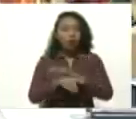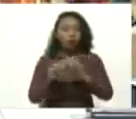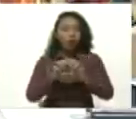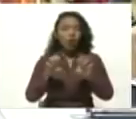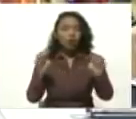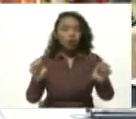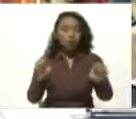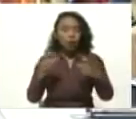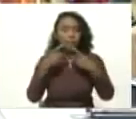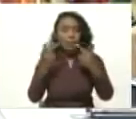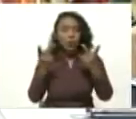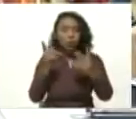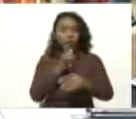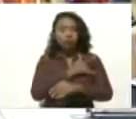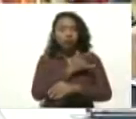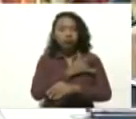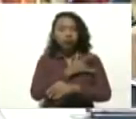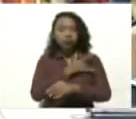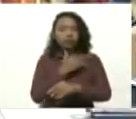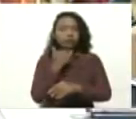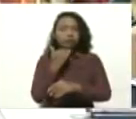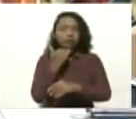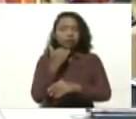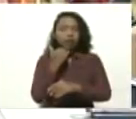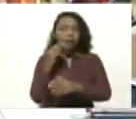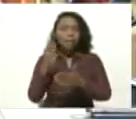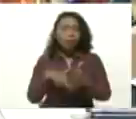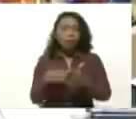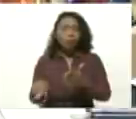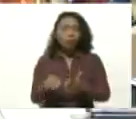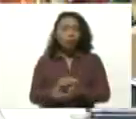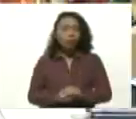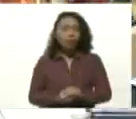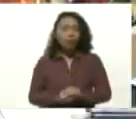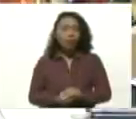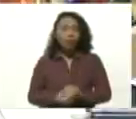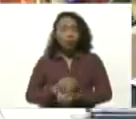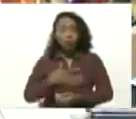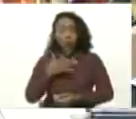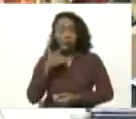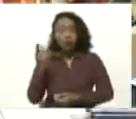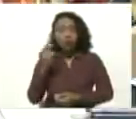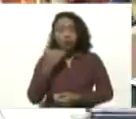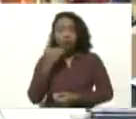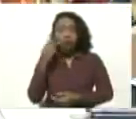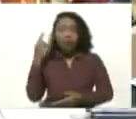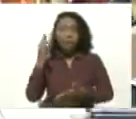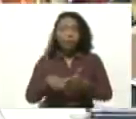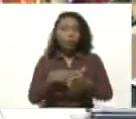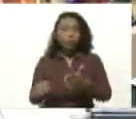pública universitaria era casi nulo, pudiéramos decir casi nulo.